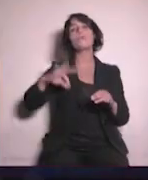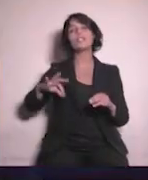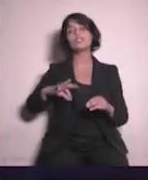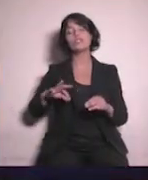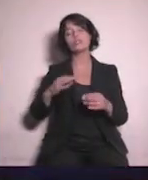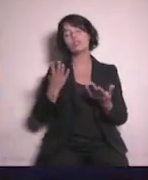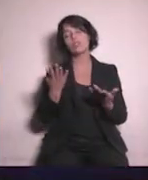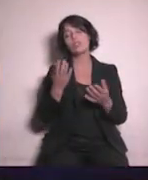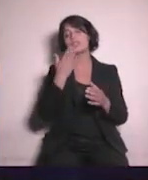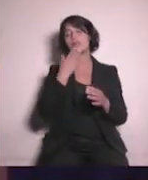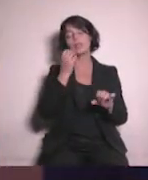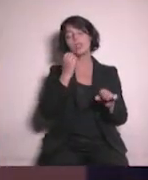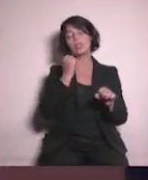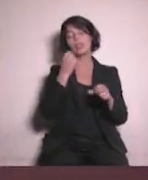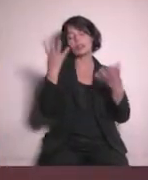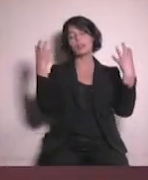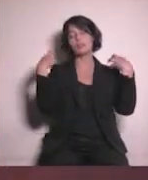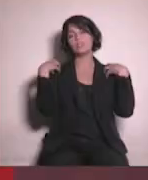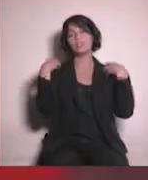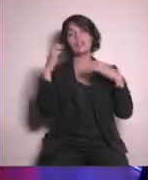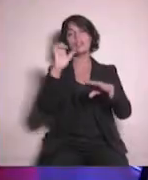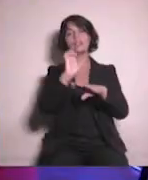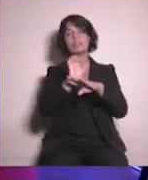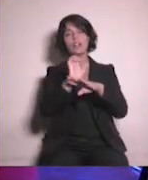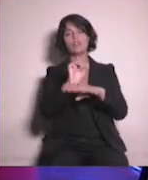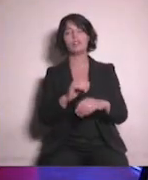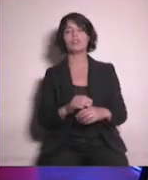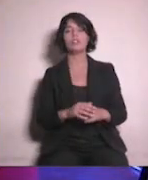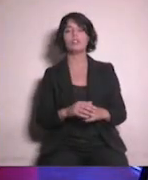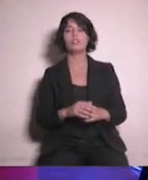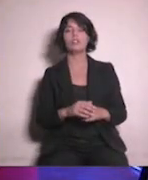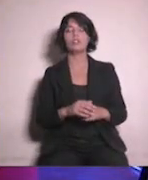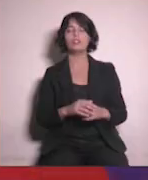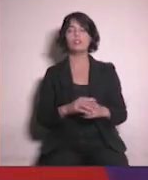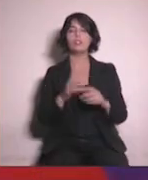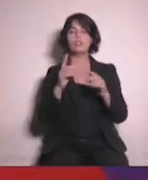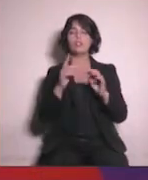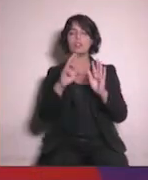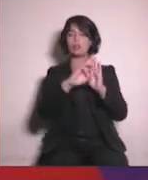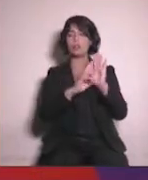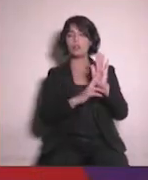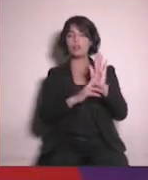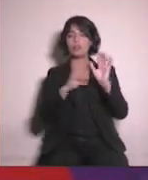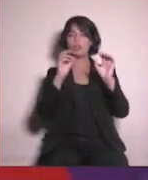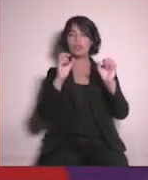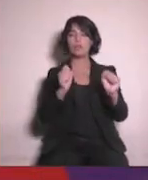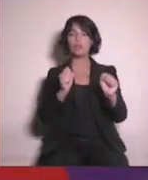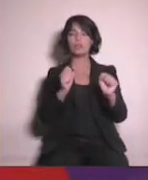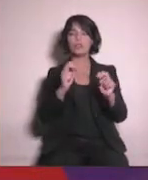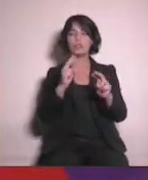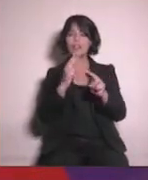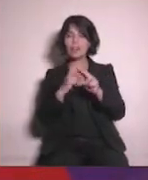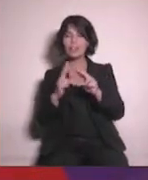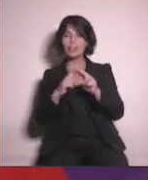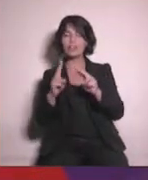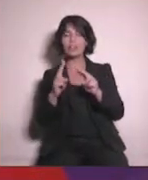supuesto, es tarea del Estado y de los reguladores, en primer lugar, adecuar los parámetros del sistema de